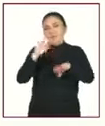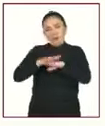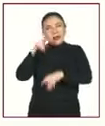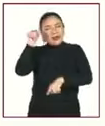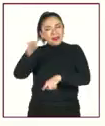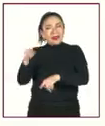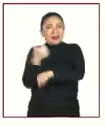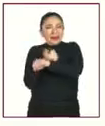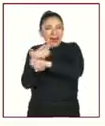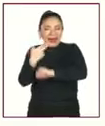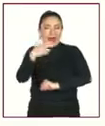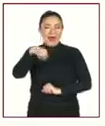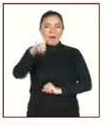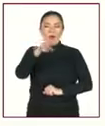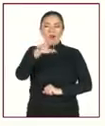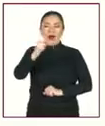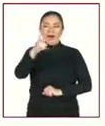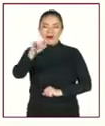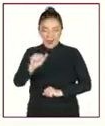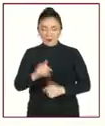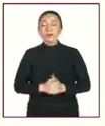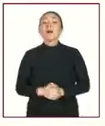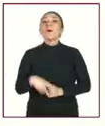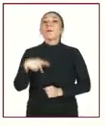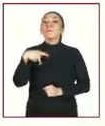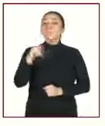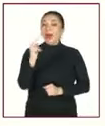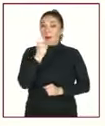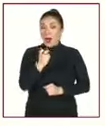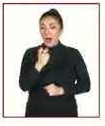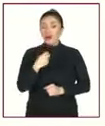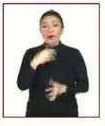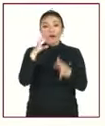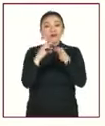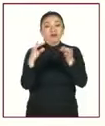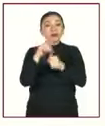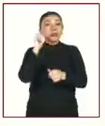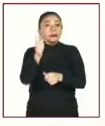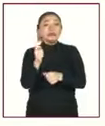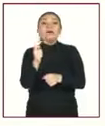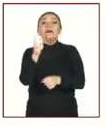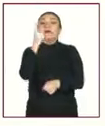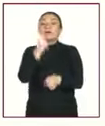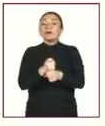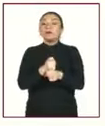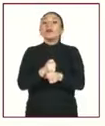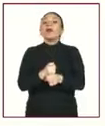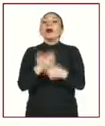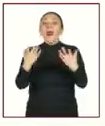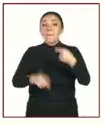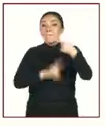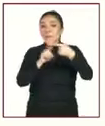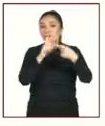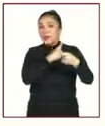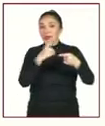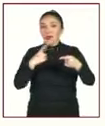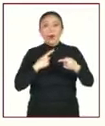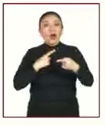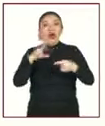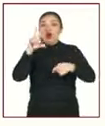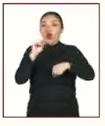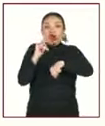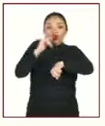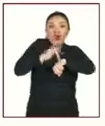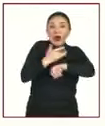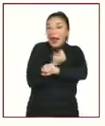pero aquí lo que podemos decir principalmente sería que primero tratar de no tocar la